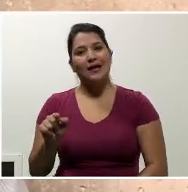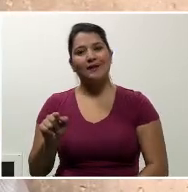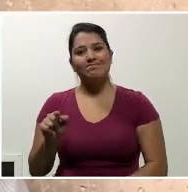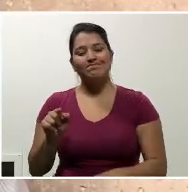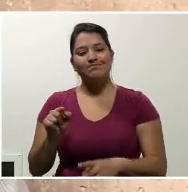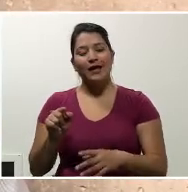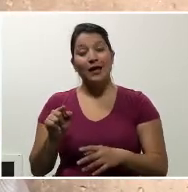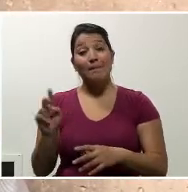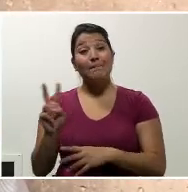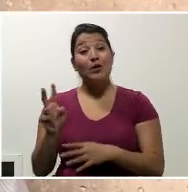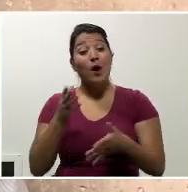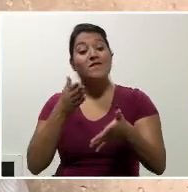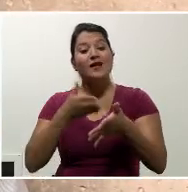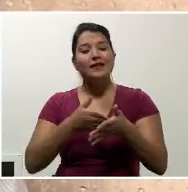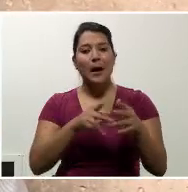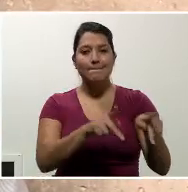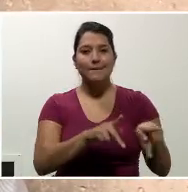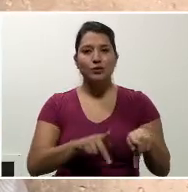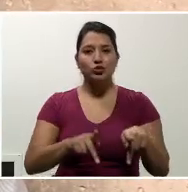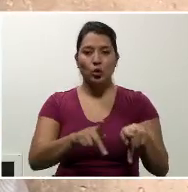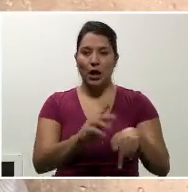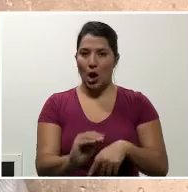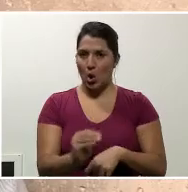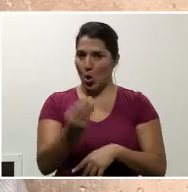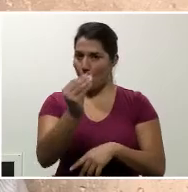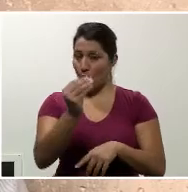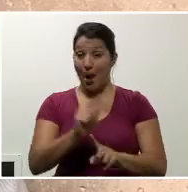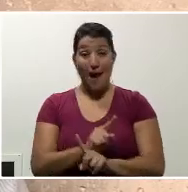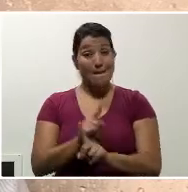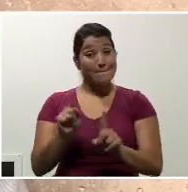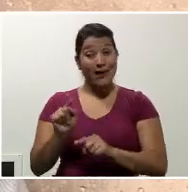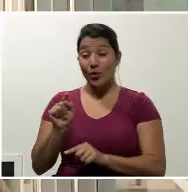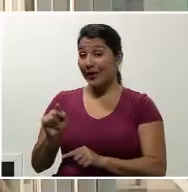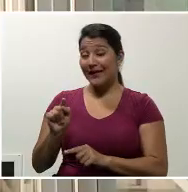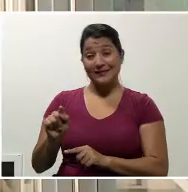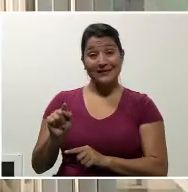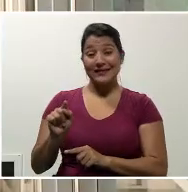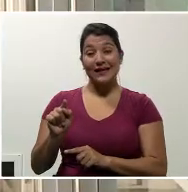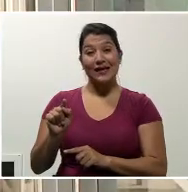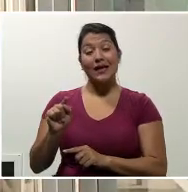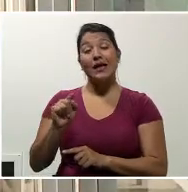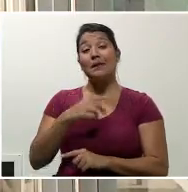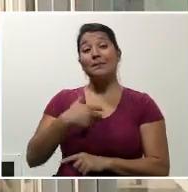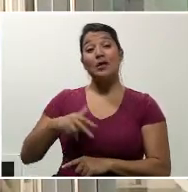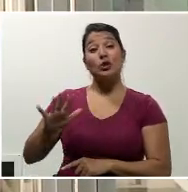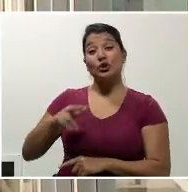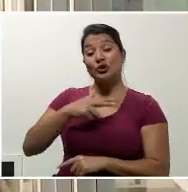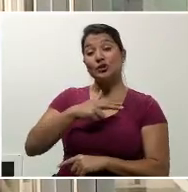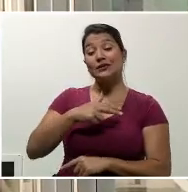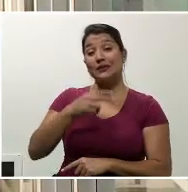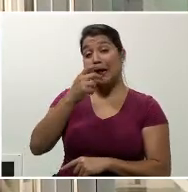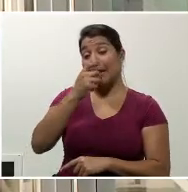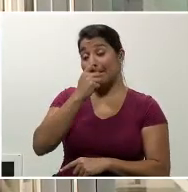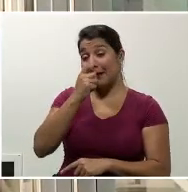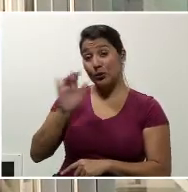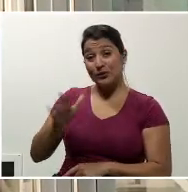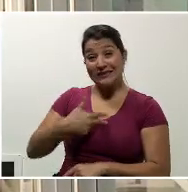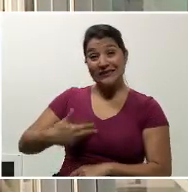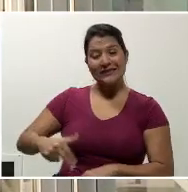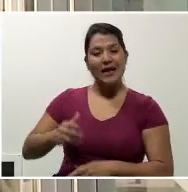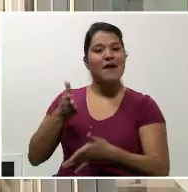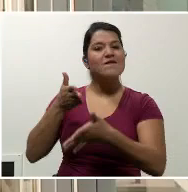joven. Con el nuevo coronavirus lo que tenemos es una enfermedad más de gente mayor, de ancianos, de la tercera